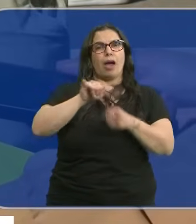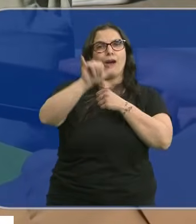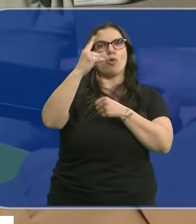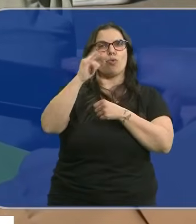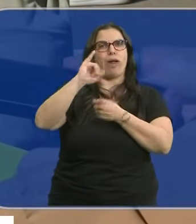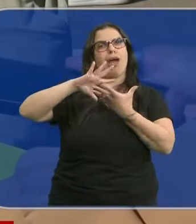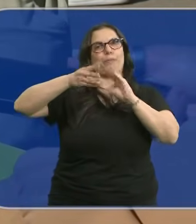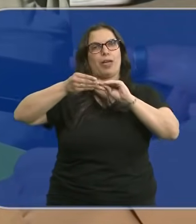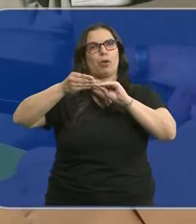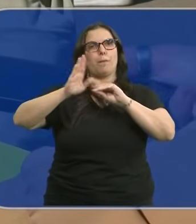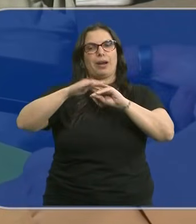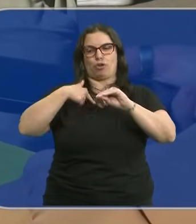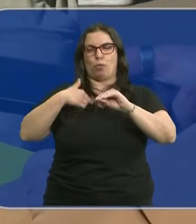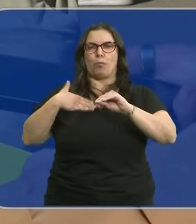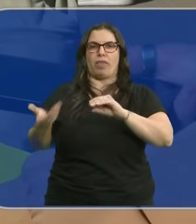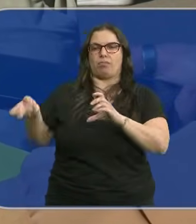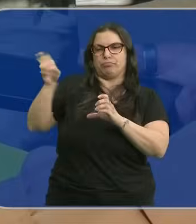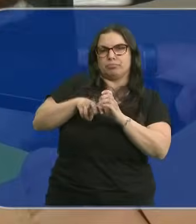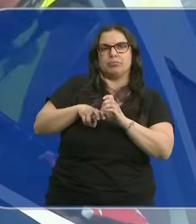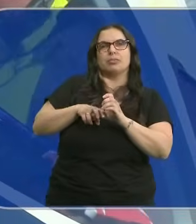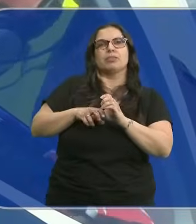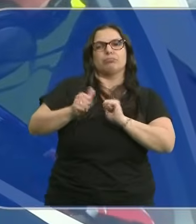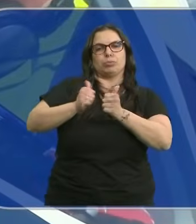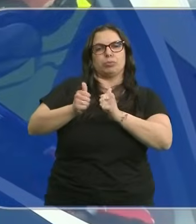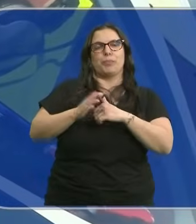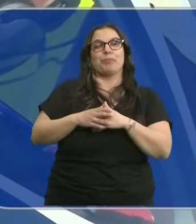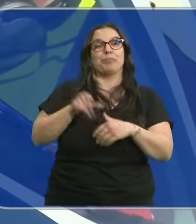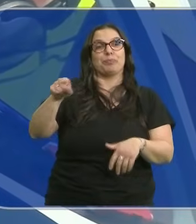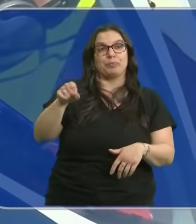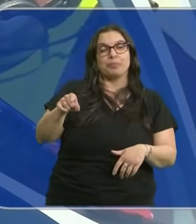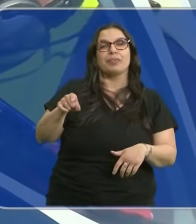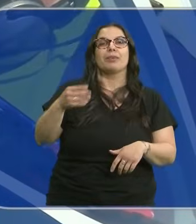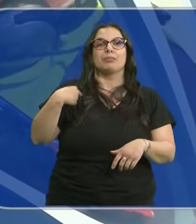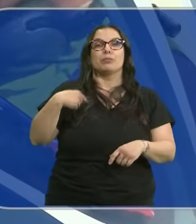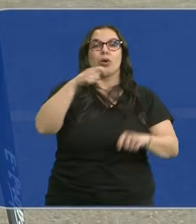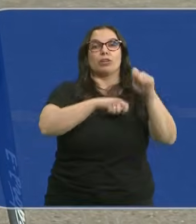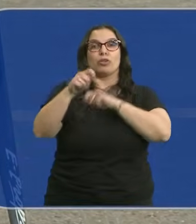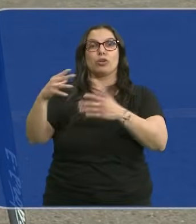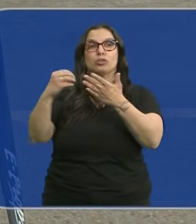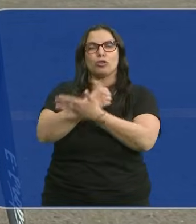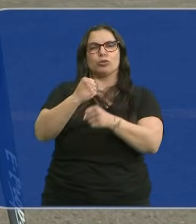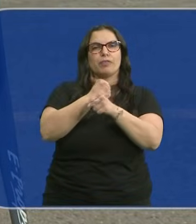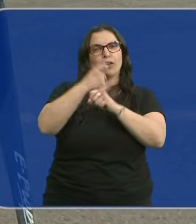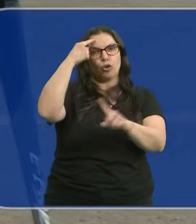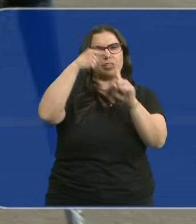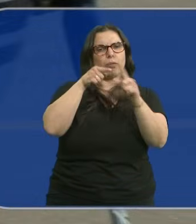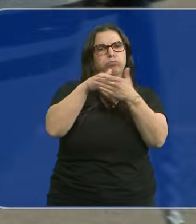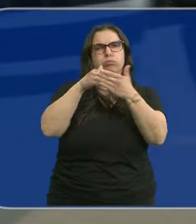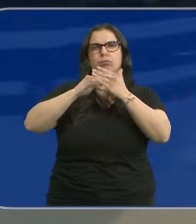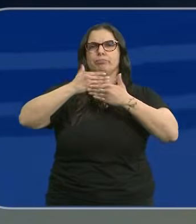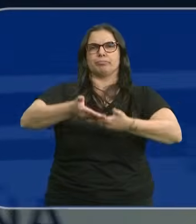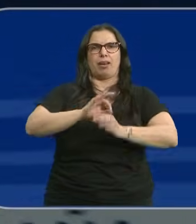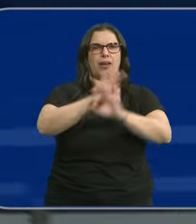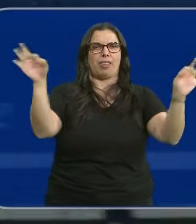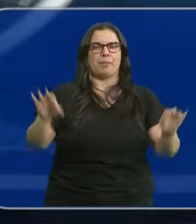avión adaptado para que yo pueda manejarlo con la mano. Y desde sillas voladoras, junto a Cielos de León, trabaja para que nadie se encuentre con barreras también